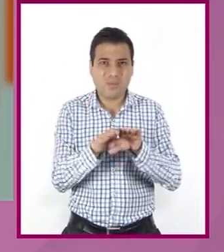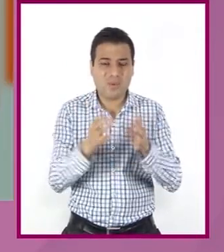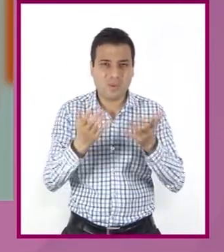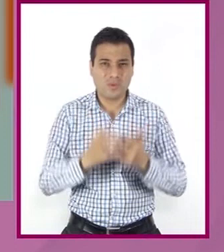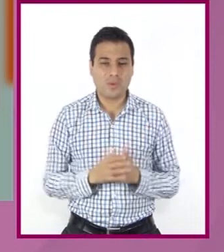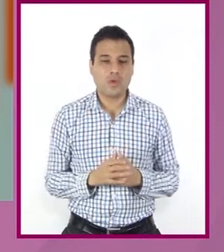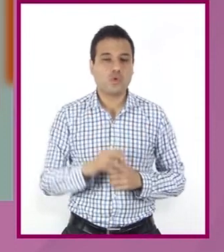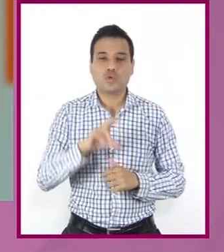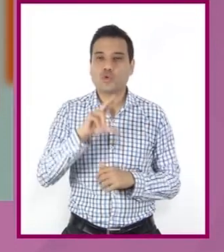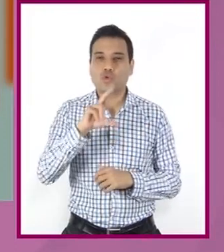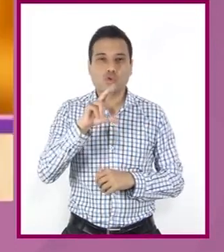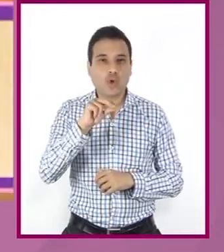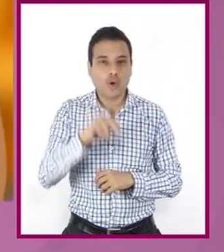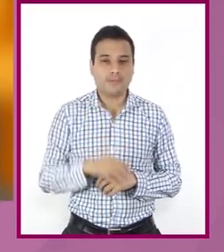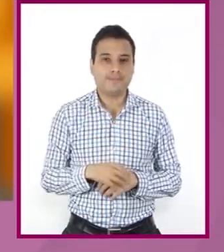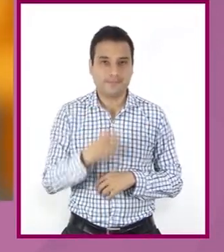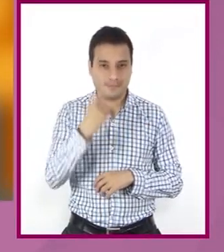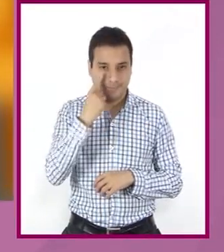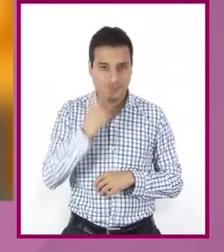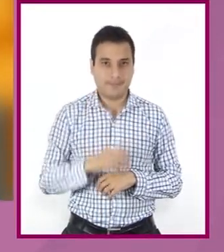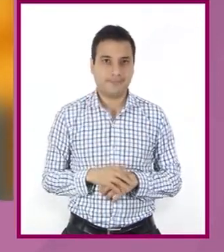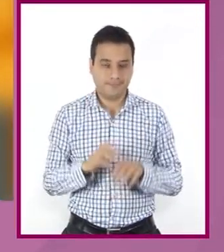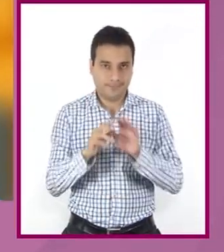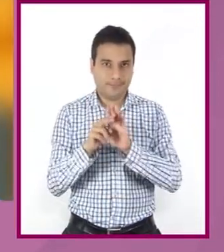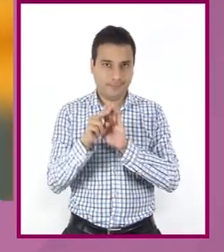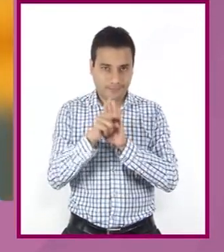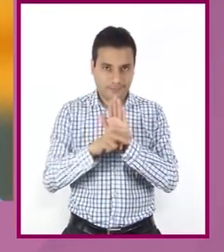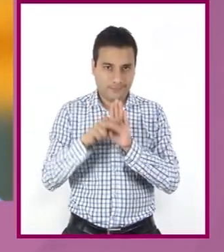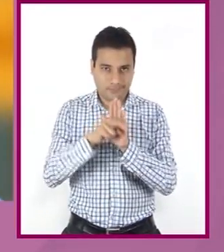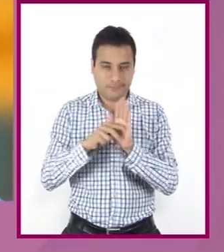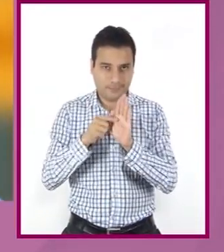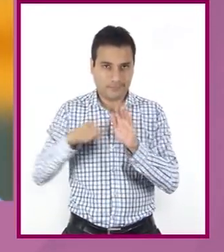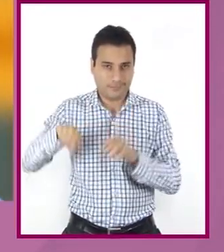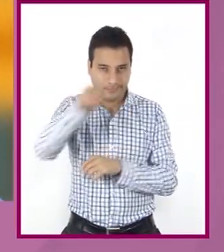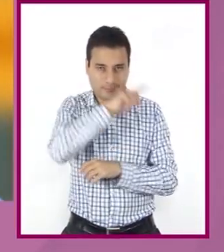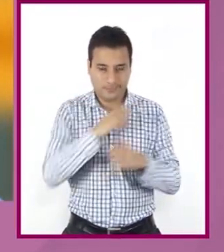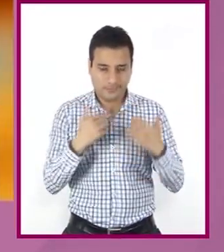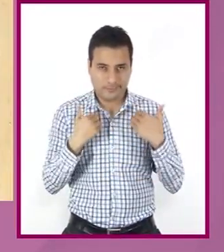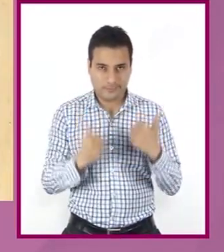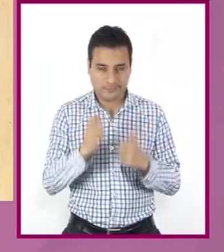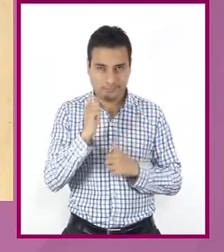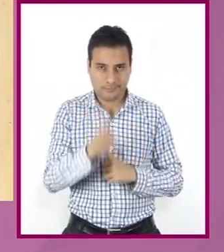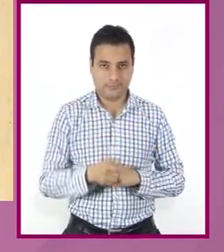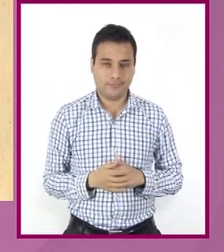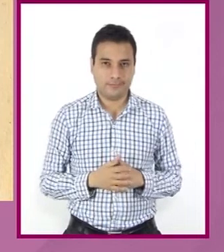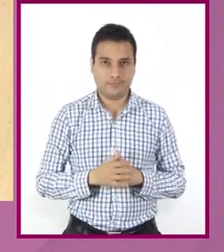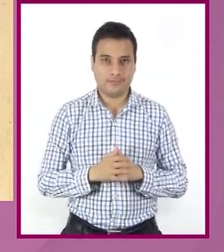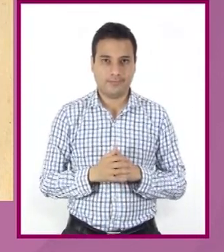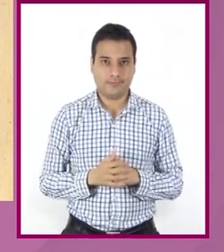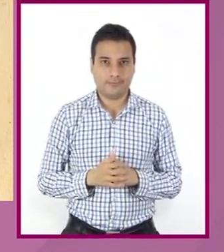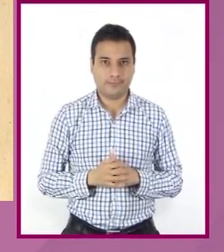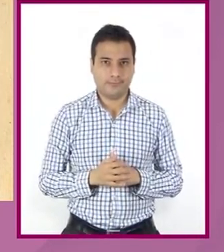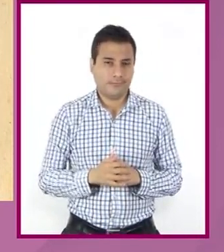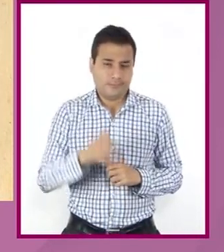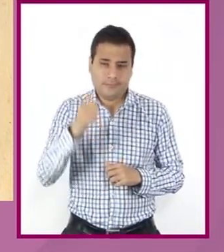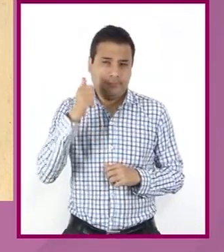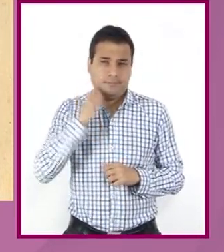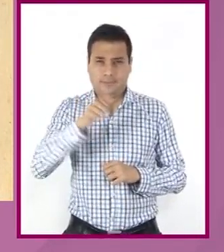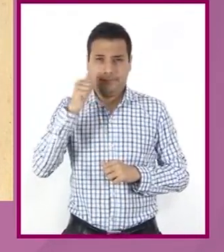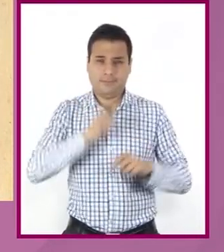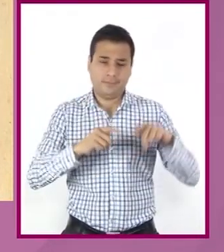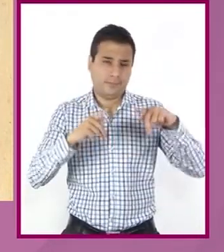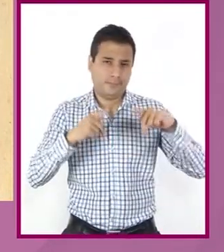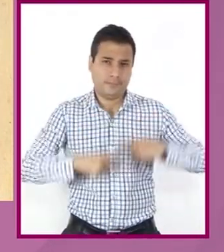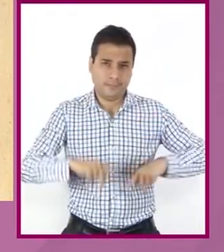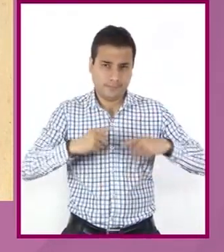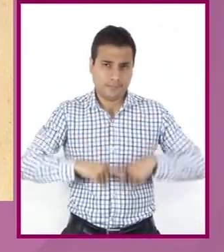No, Mateo. Mira, este video es para que entiendas a qué me refiero. En toda actividad humana